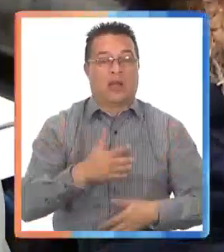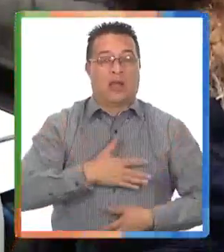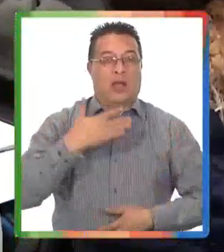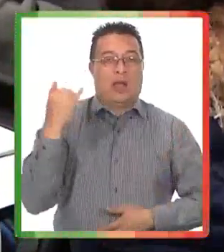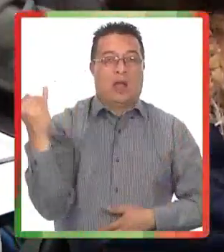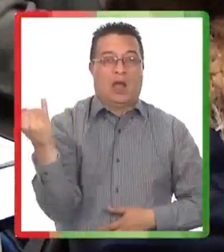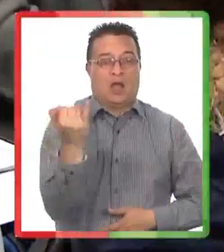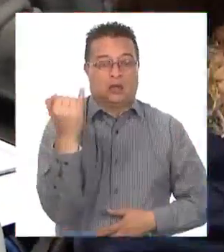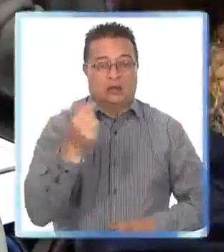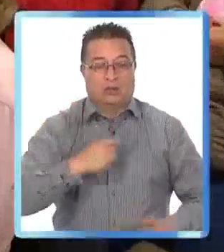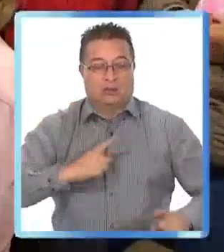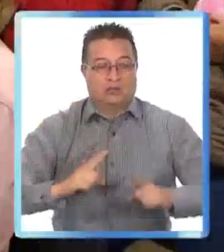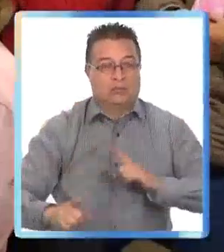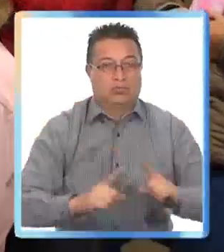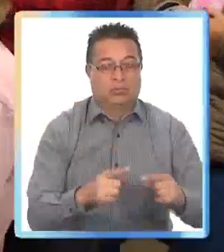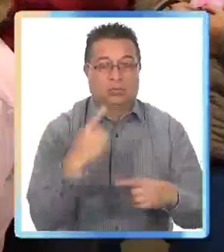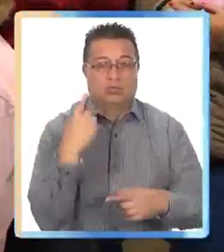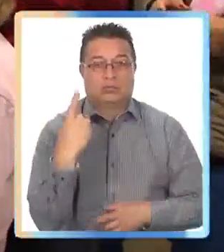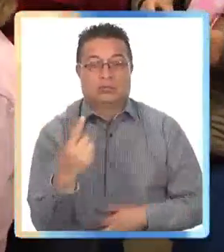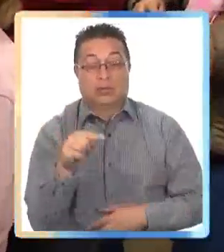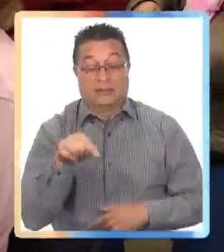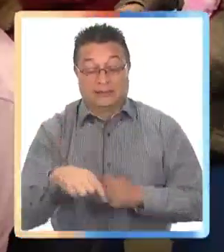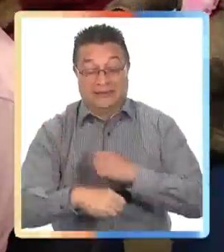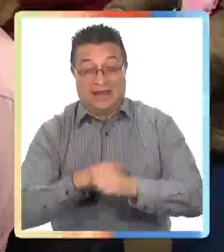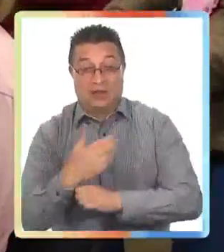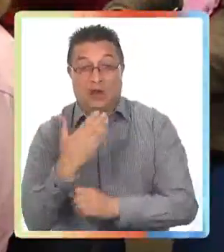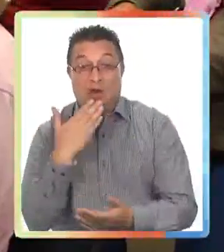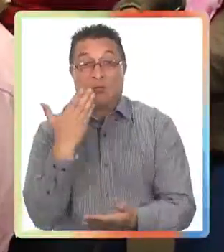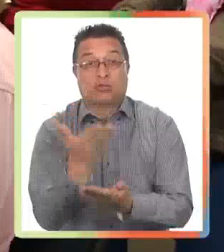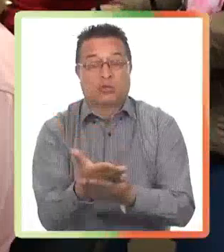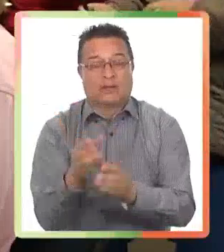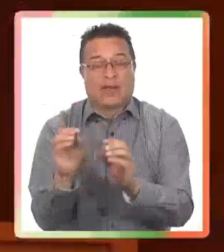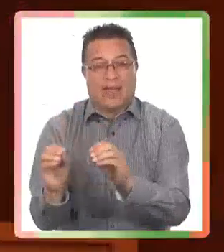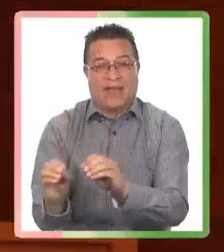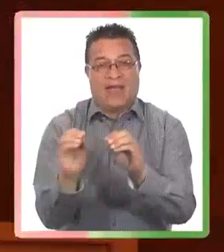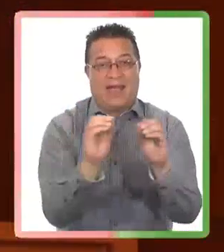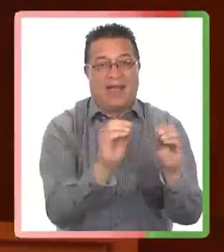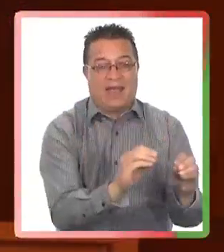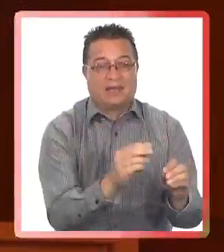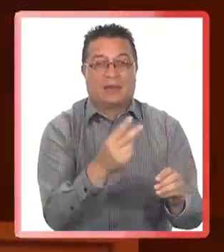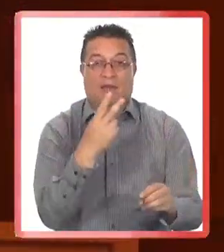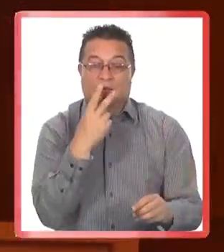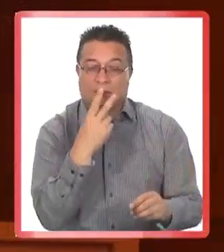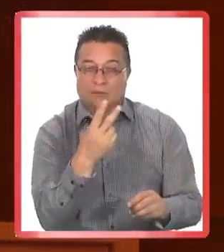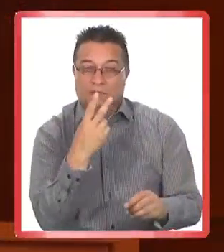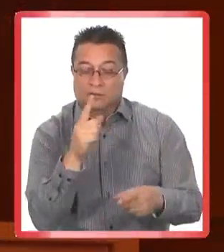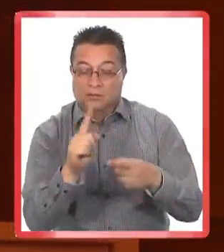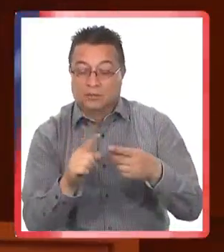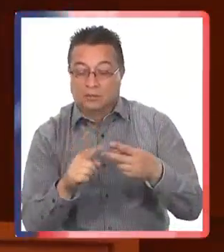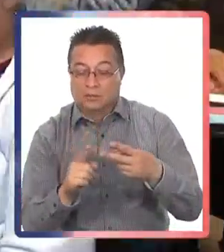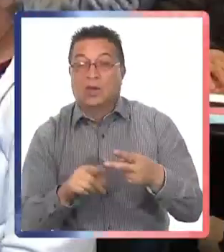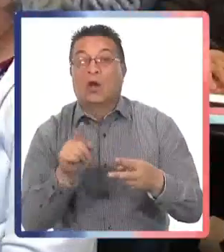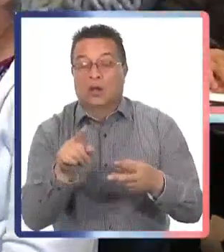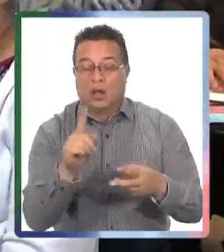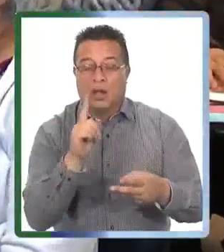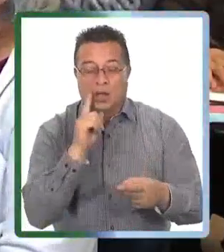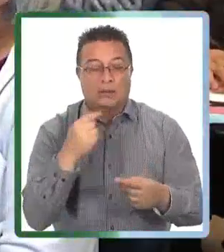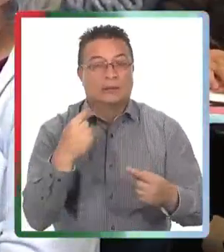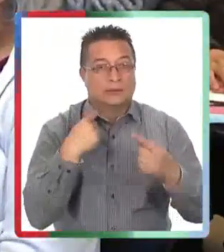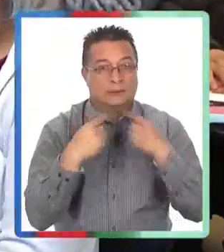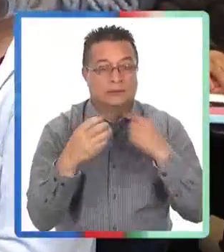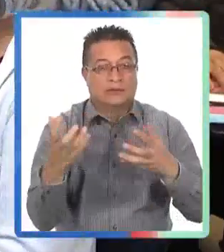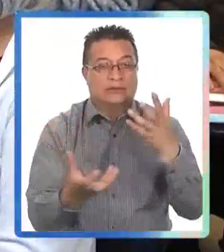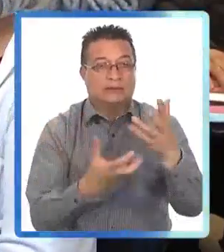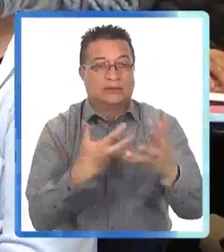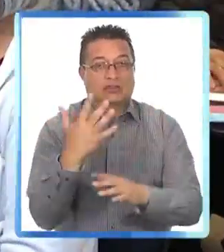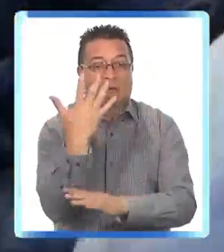su autonomía y autogestión. Este año las postulaciones se han adelantado, priorizando aquellas zonas que se vieron afectadas por